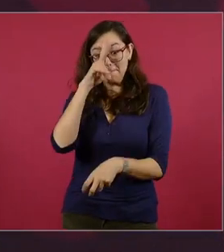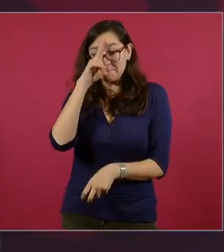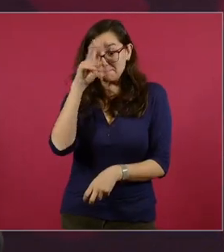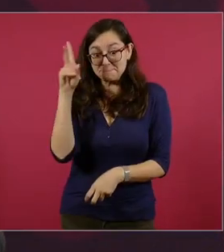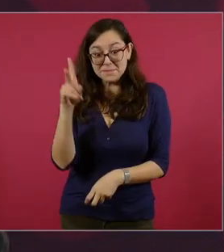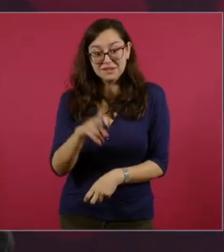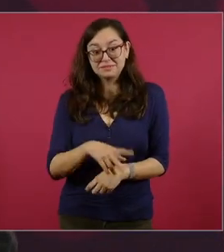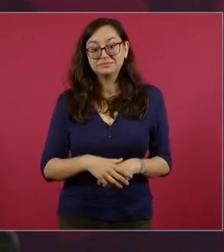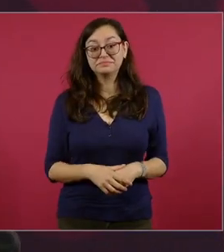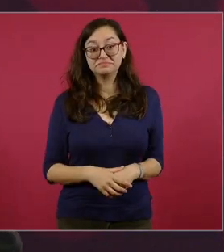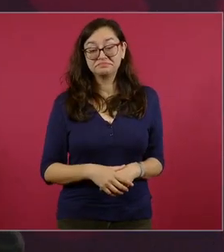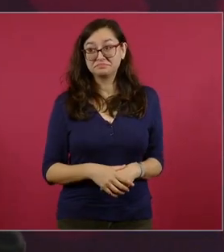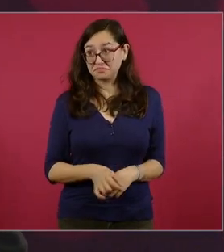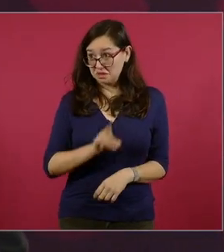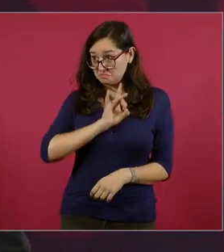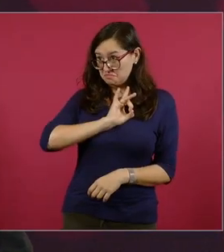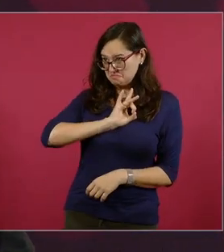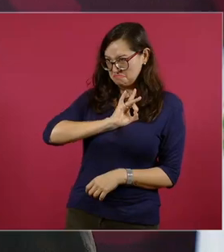y no pudieron